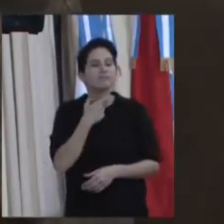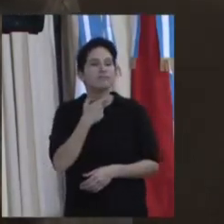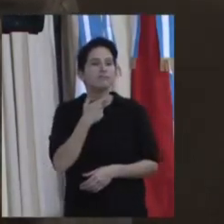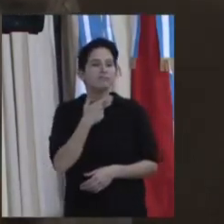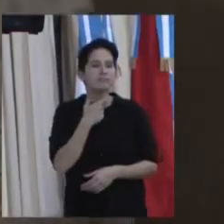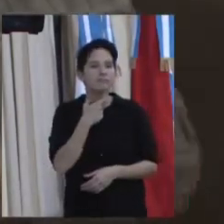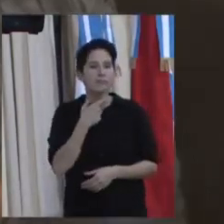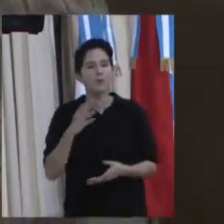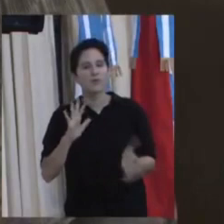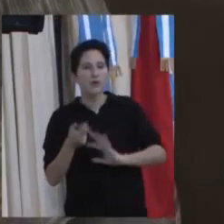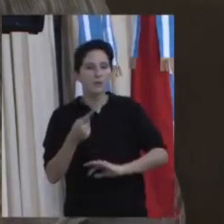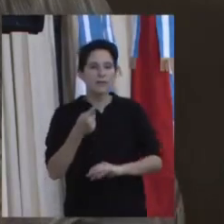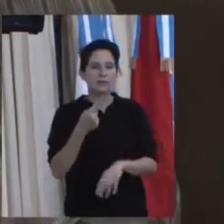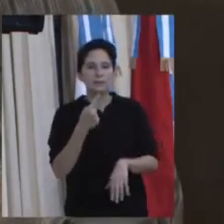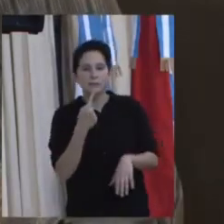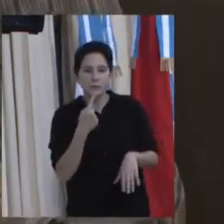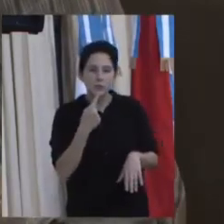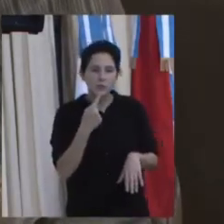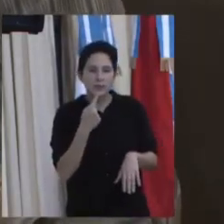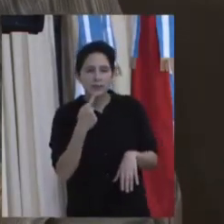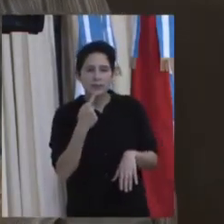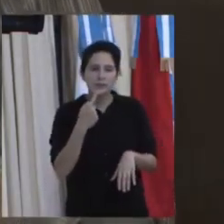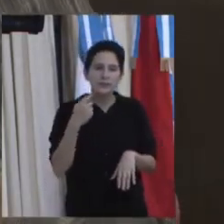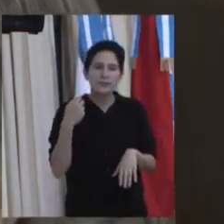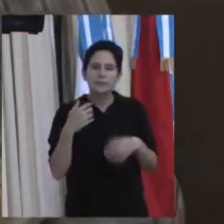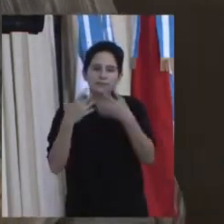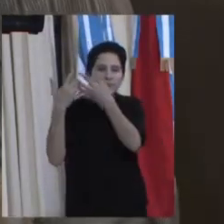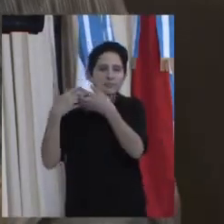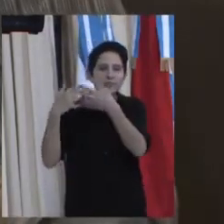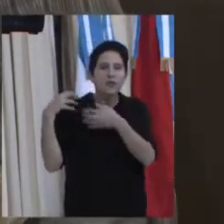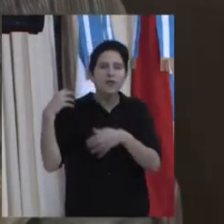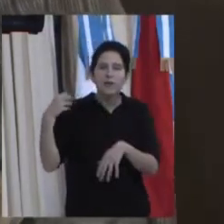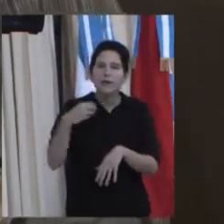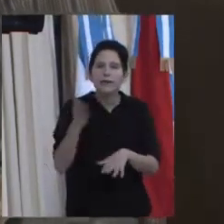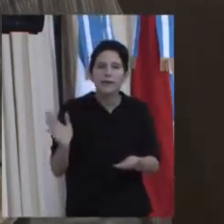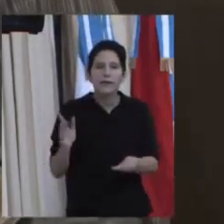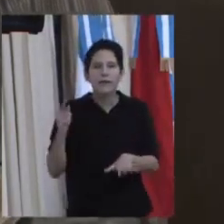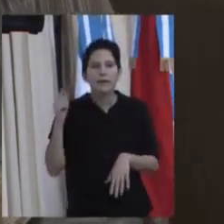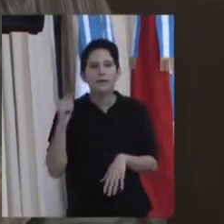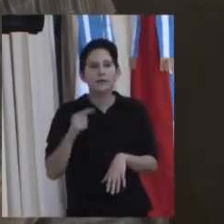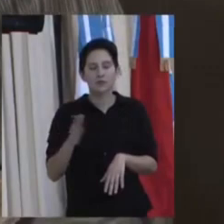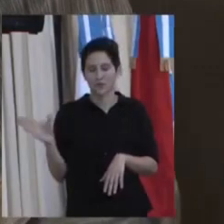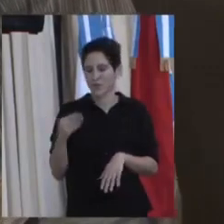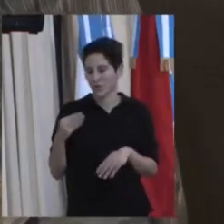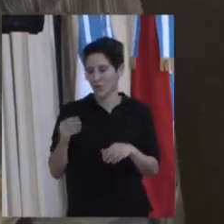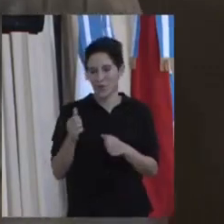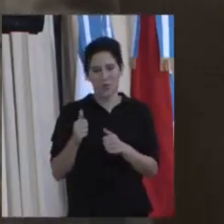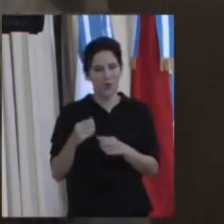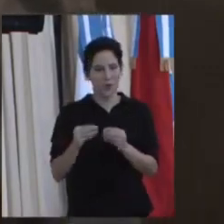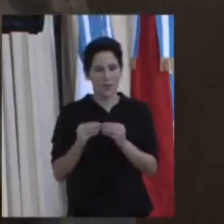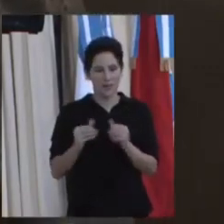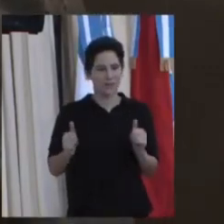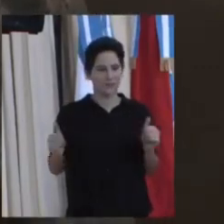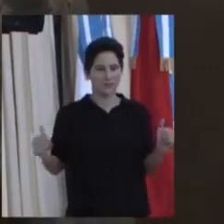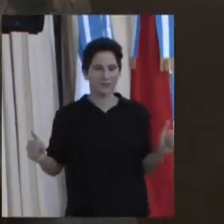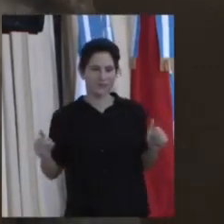manera, interrogarse en términos más generales algo que circuló en todas nuestras presentaciones y seguramente en